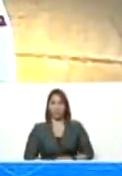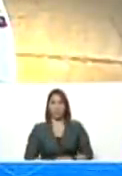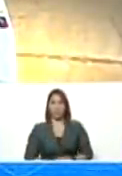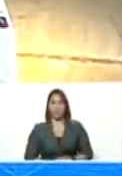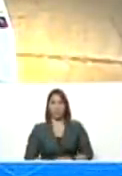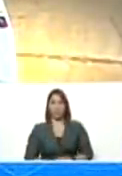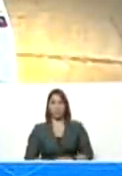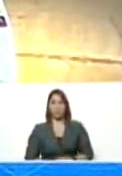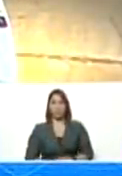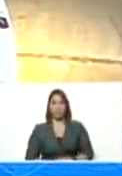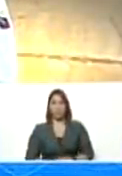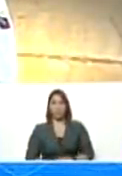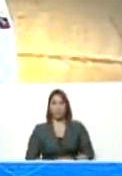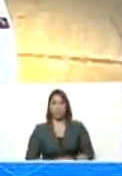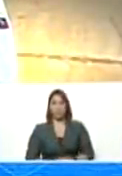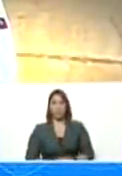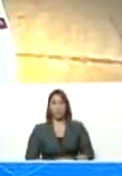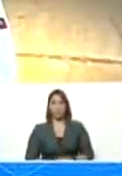Nubifred, mira,